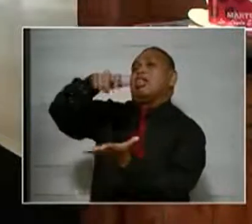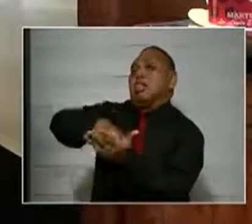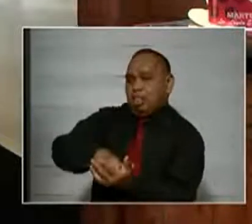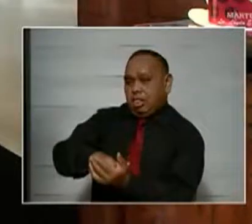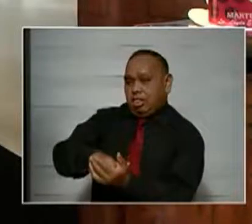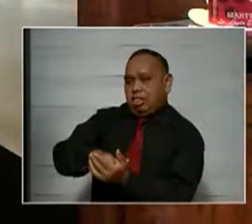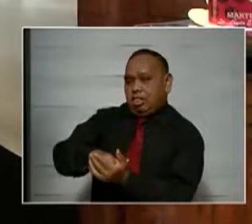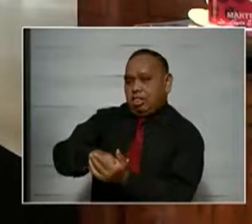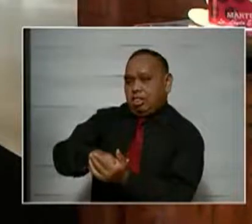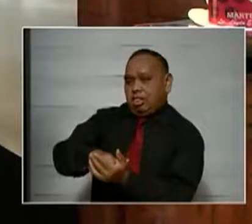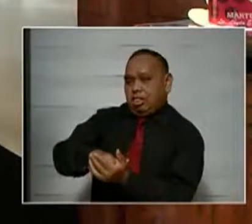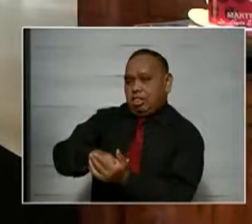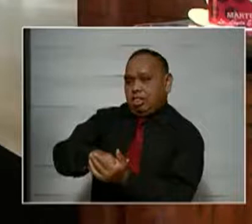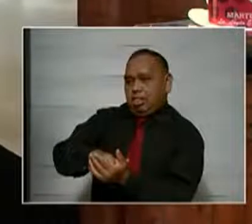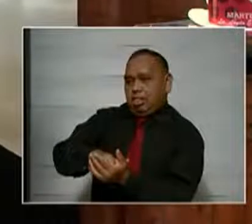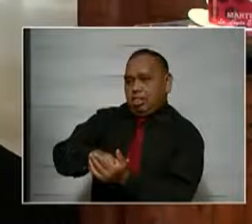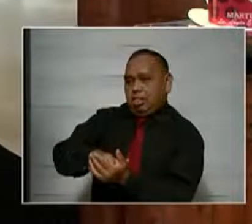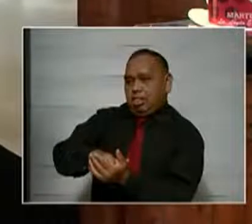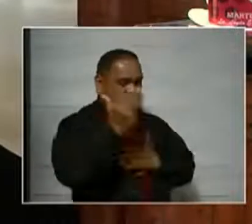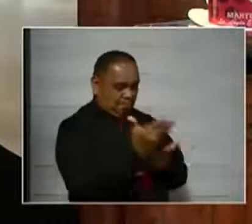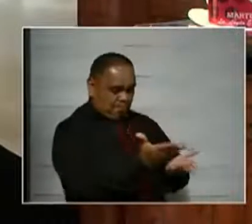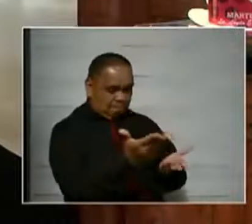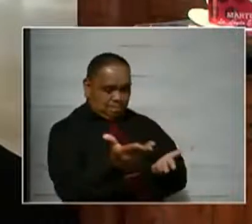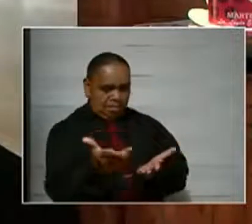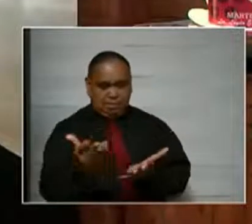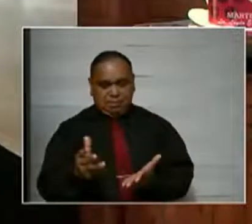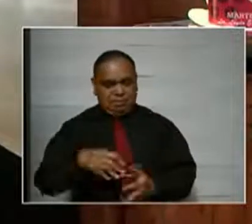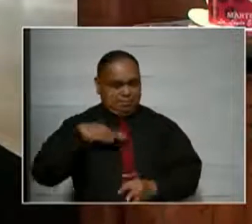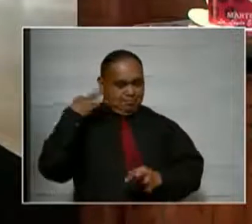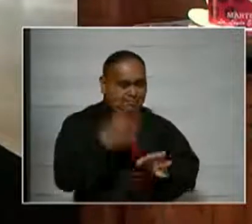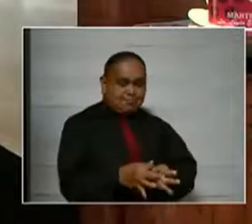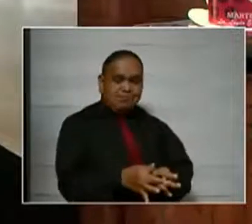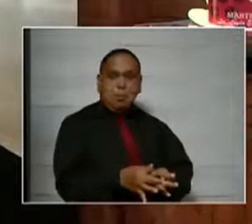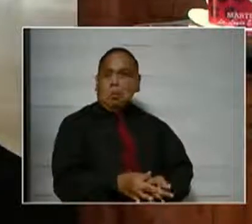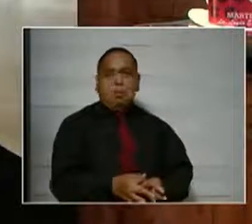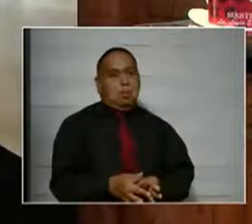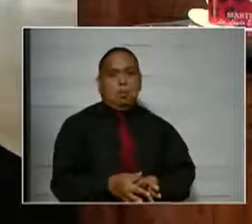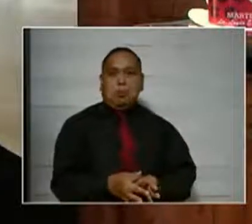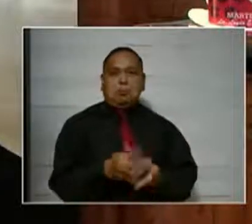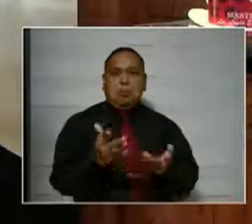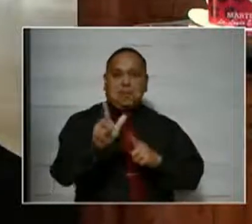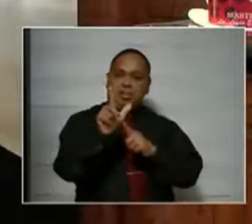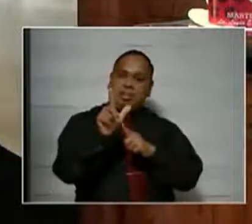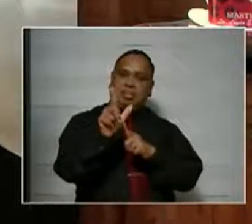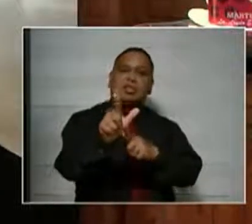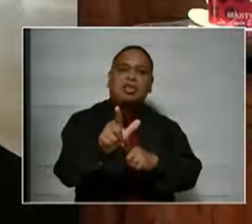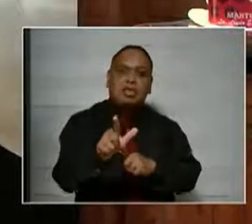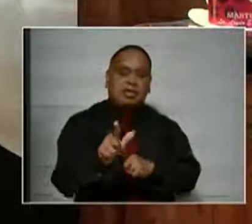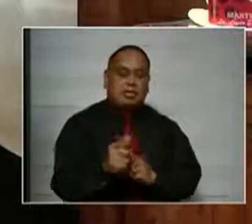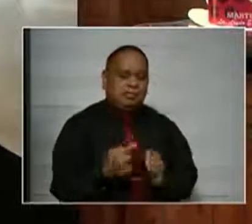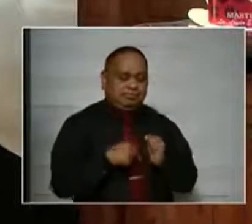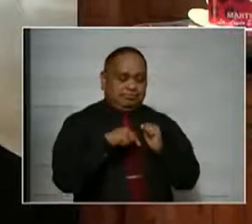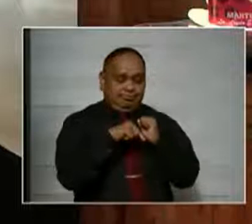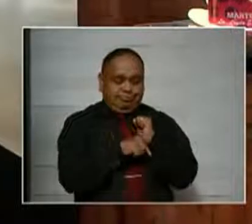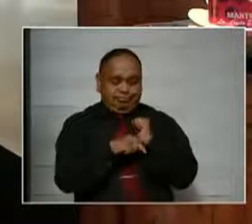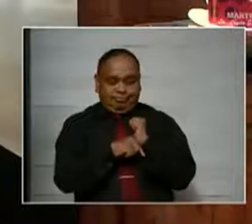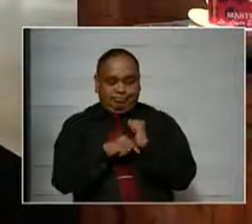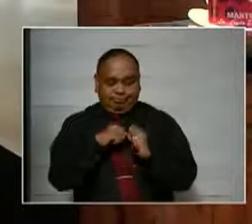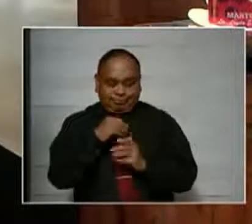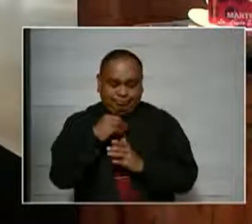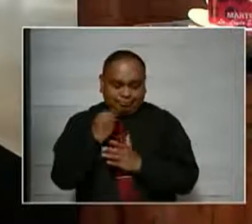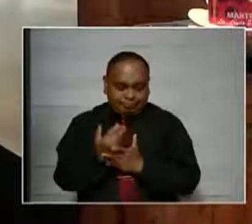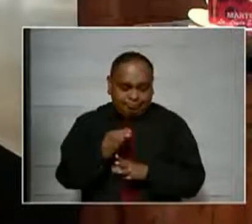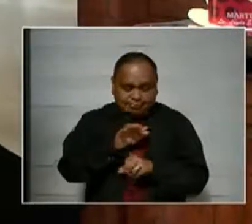falsas y después no les cumple además y ahí siguen no incumpliéndolo Entonces esto es lo que